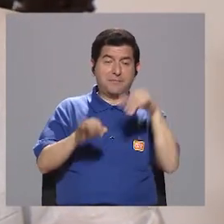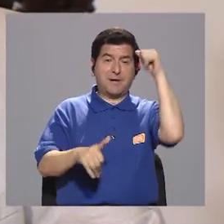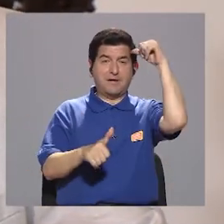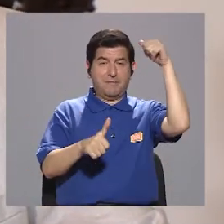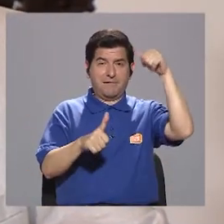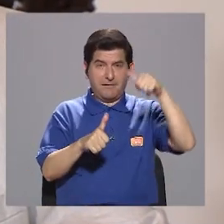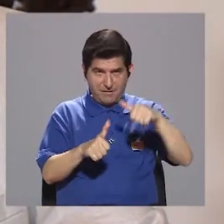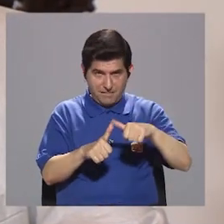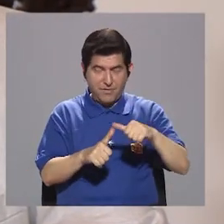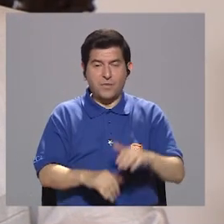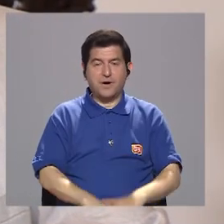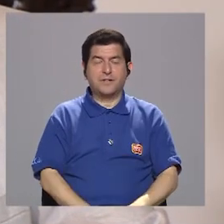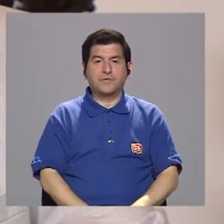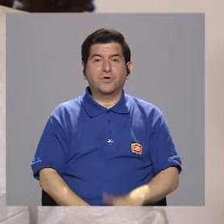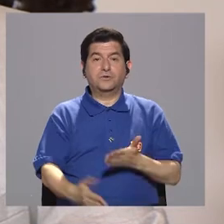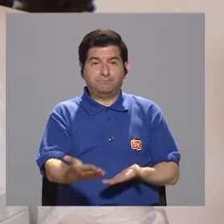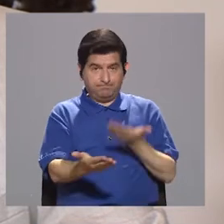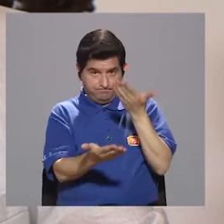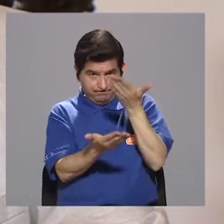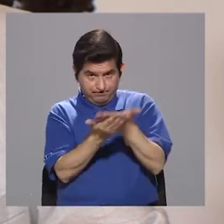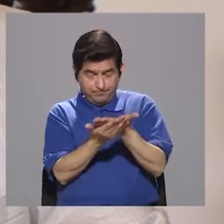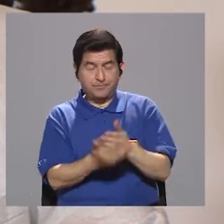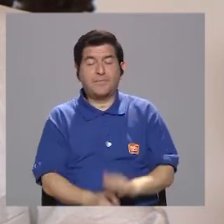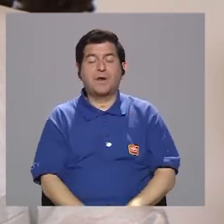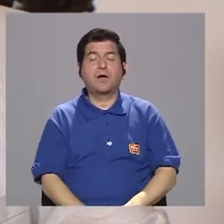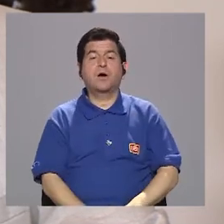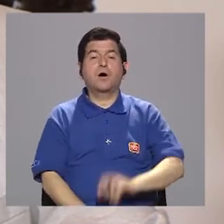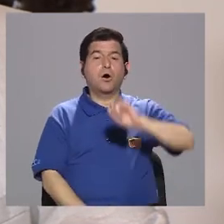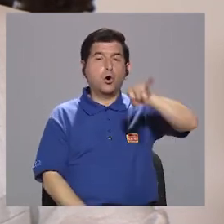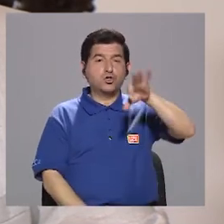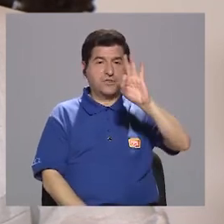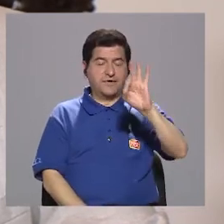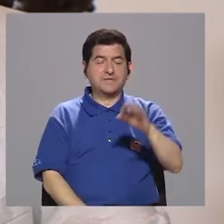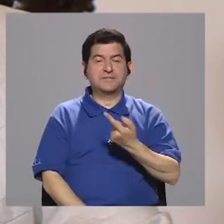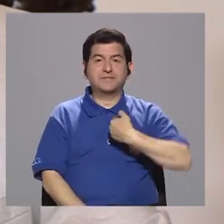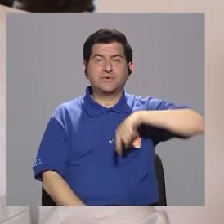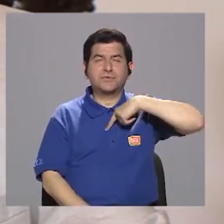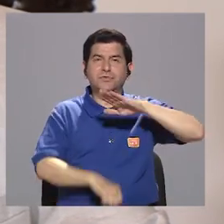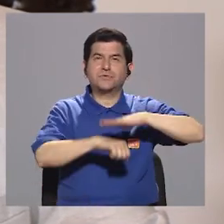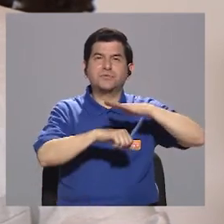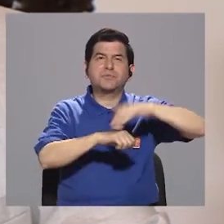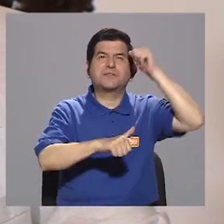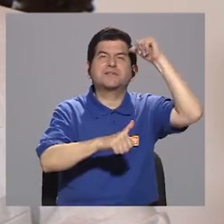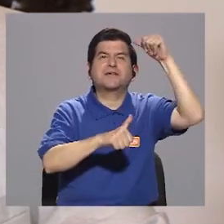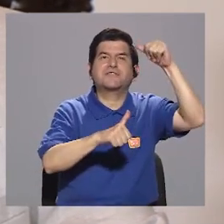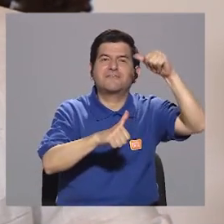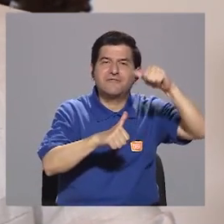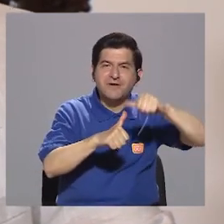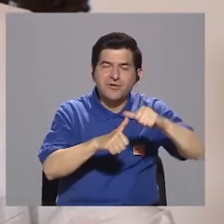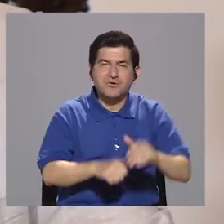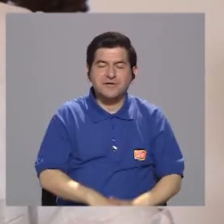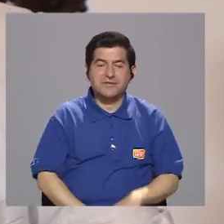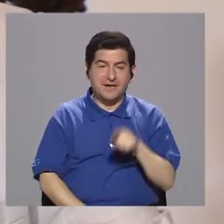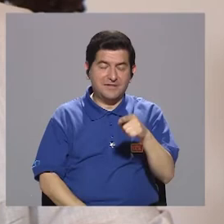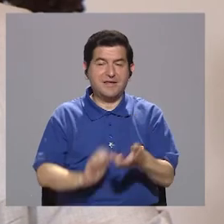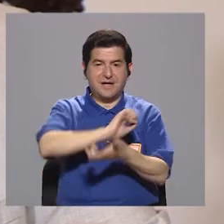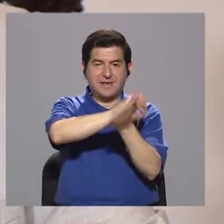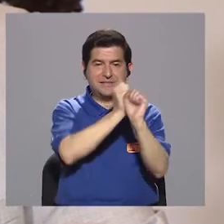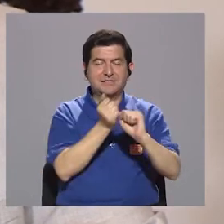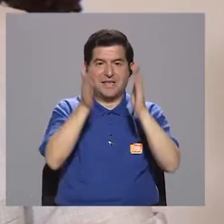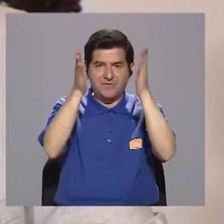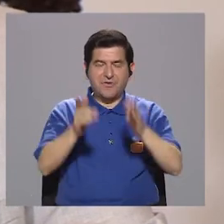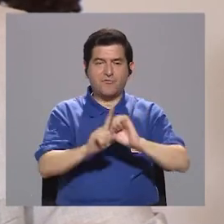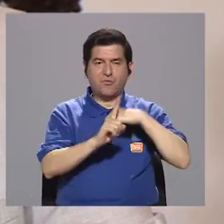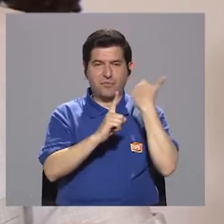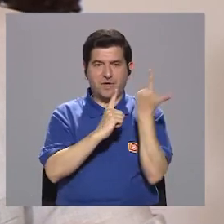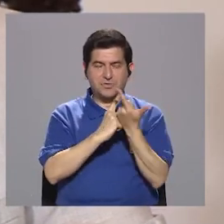recuerdos que nos plantea José Francisco nos hacen un recuerdo potente del gran reformador social